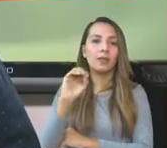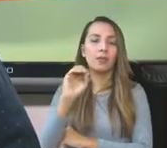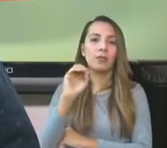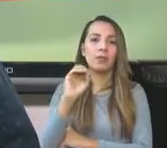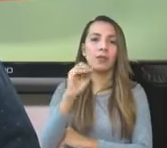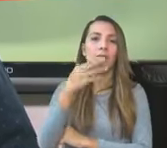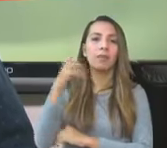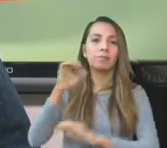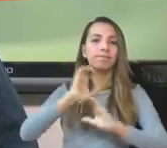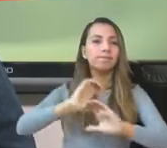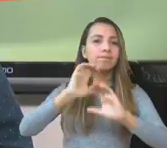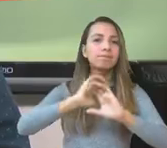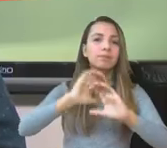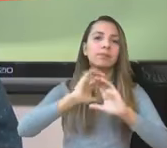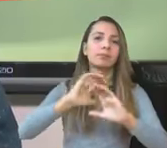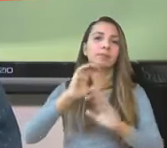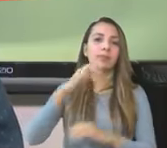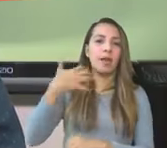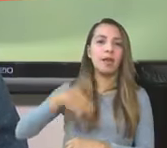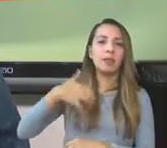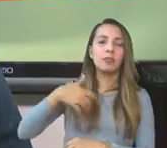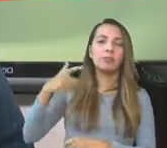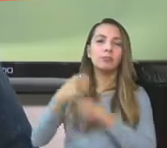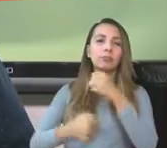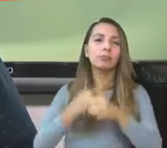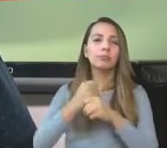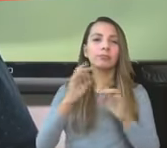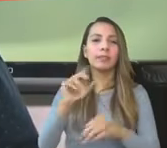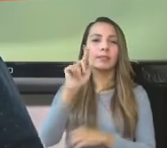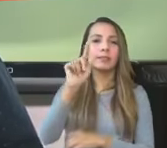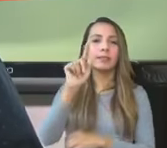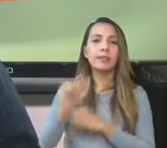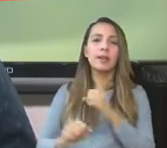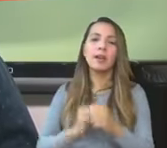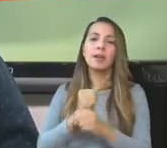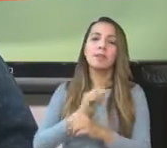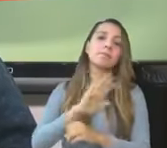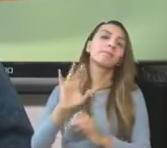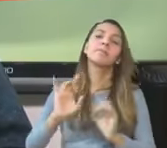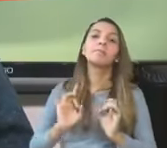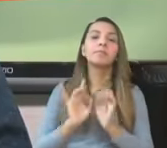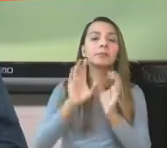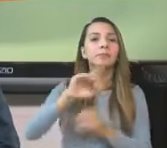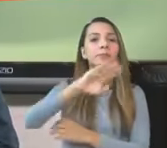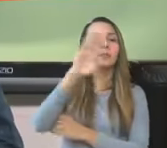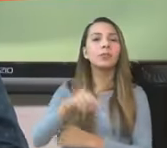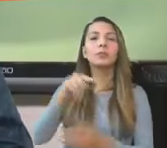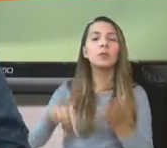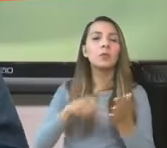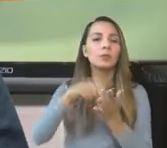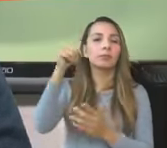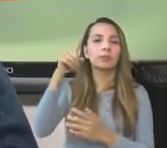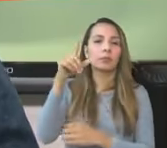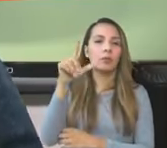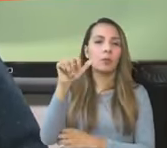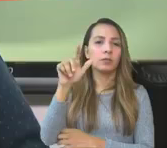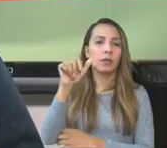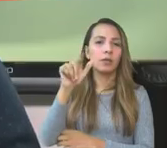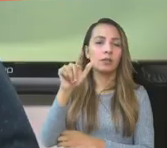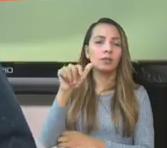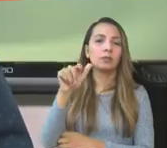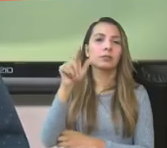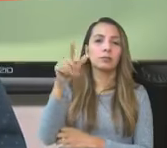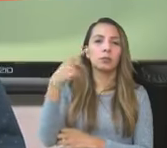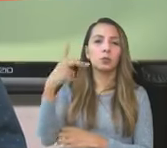cantante argentino de la edad de 70 años, pues fallece en Los Ángeles, donde vivía o vive su hija,